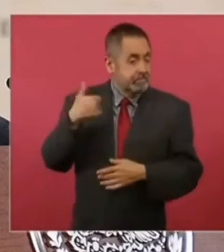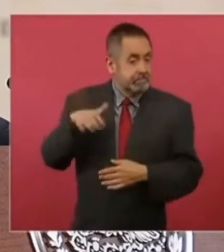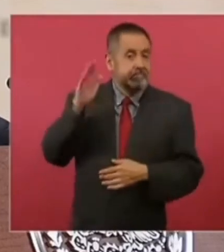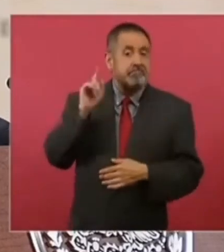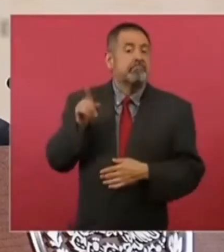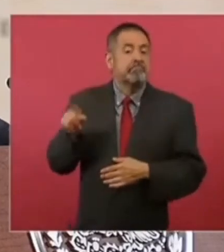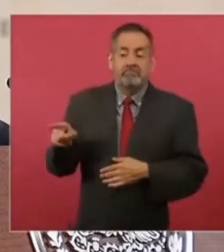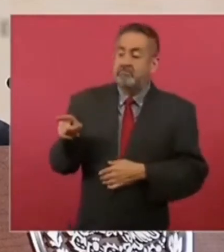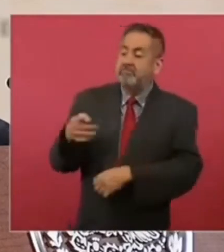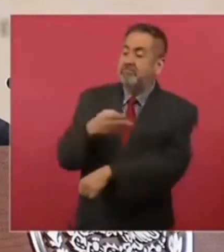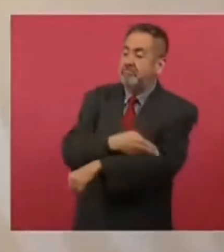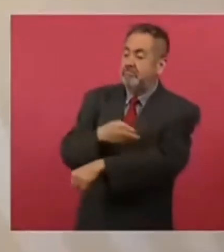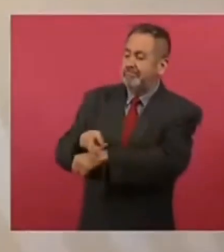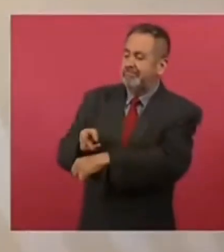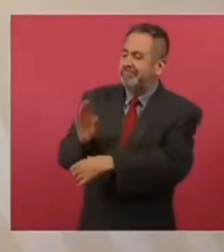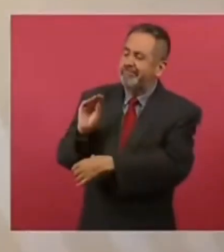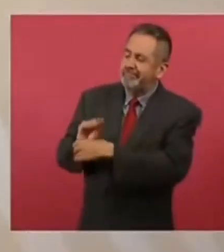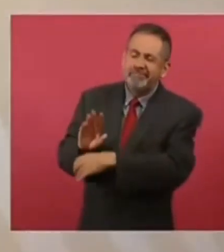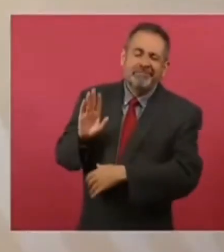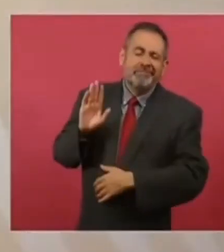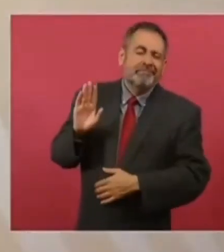no lo veían.